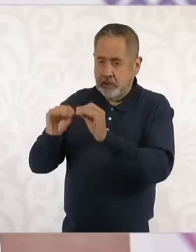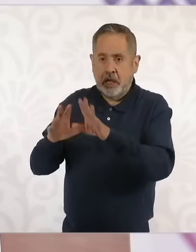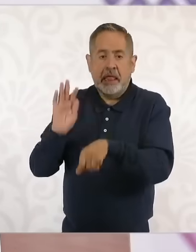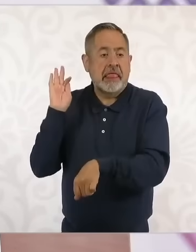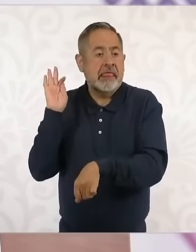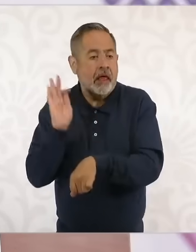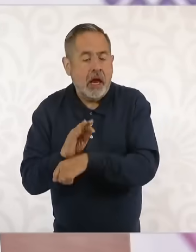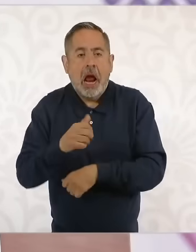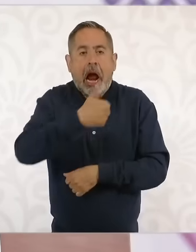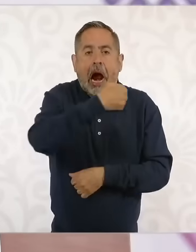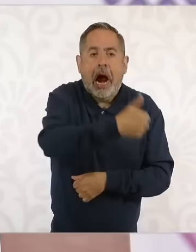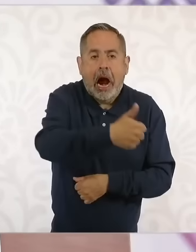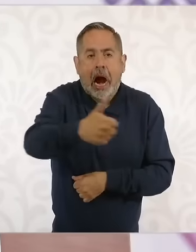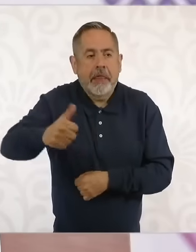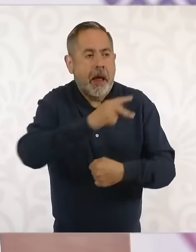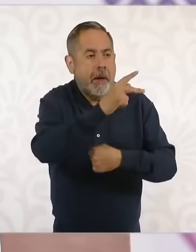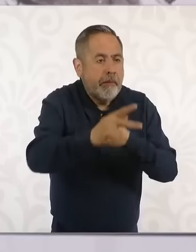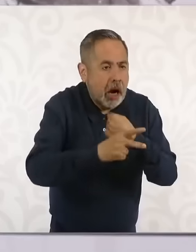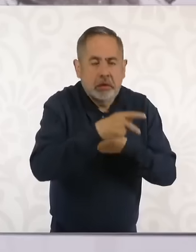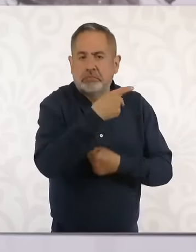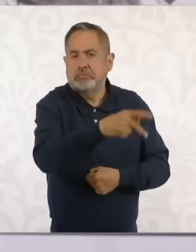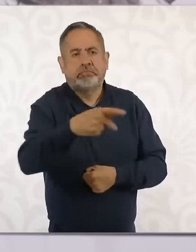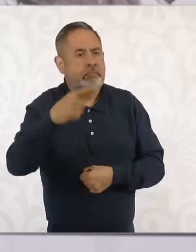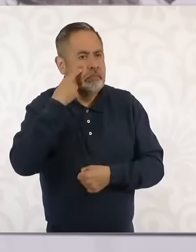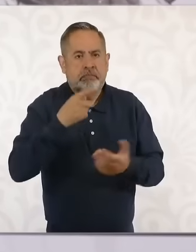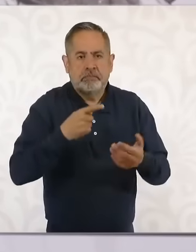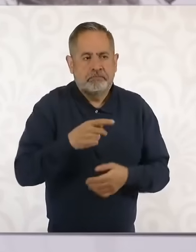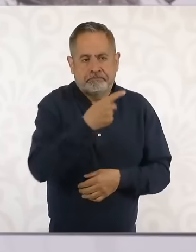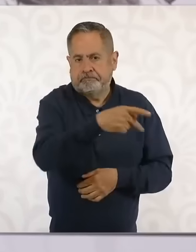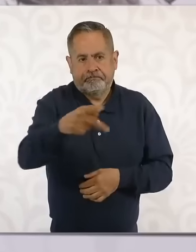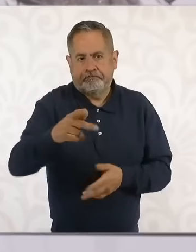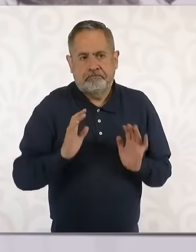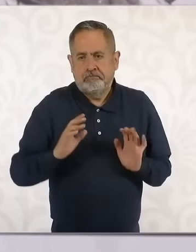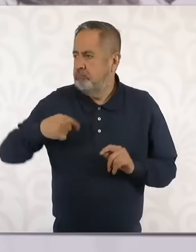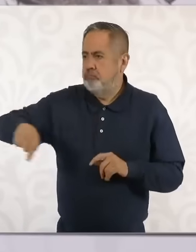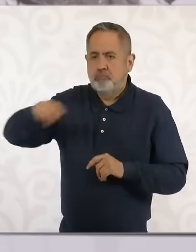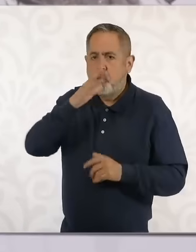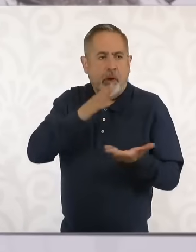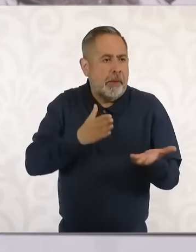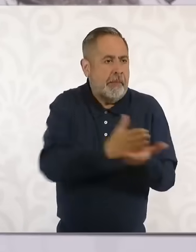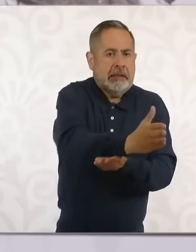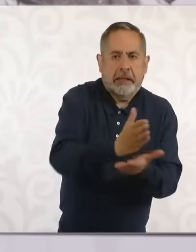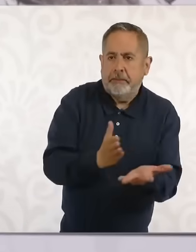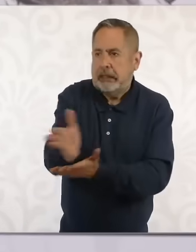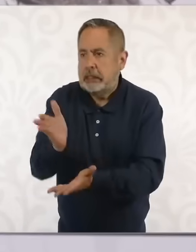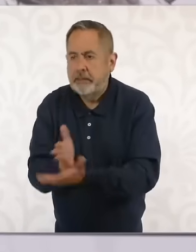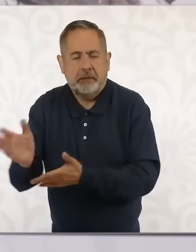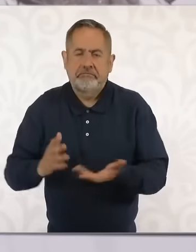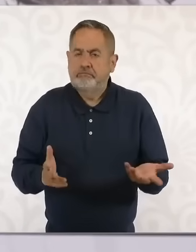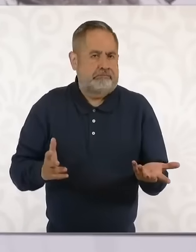de la autodeterminación de los pueblos, la no intervención, y la